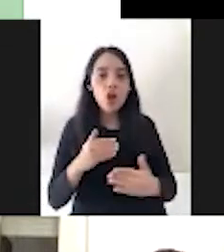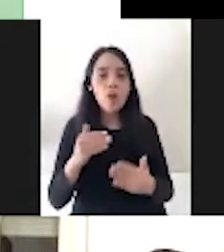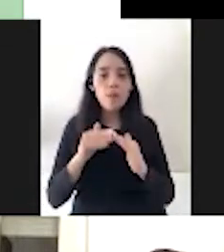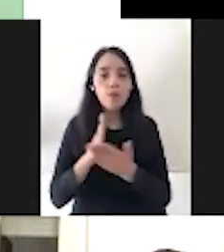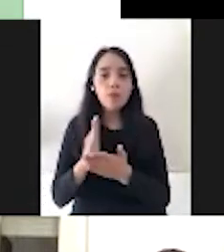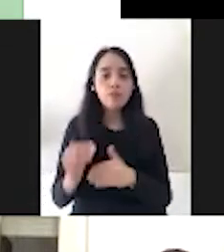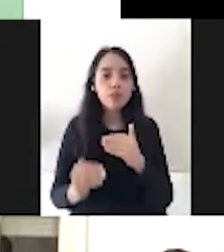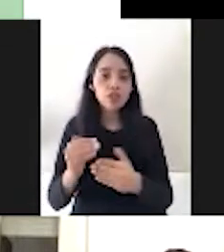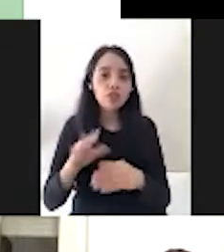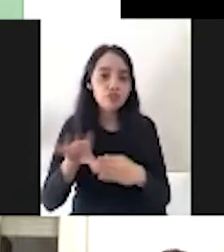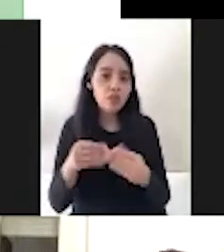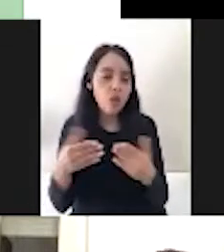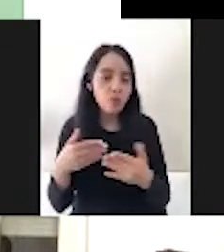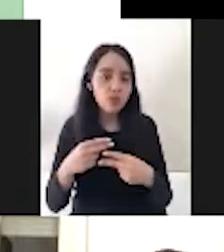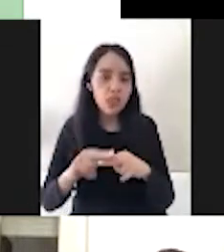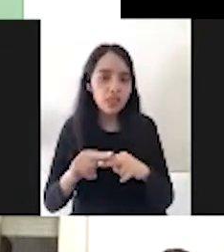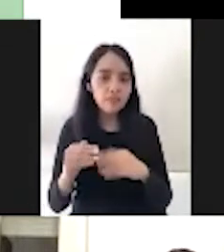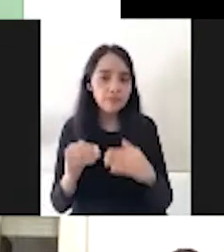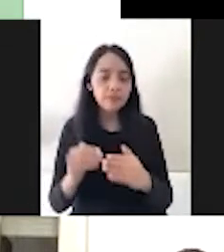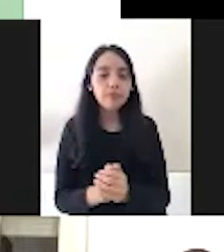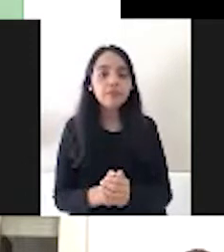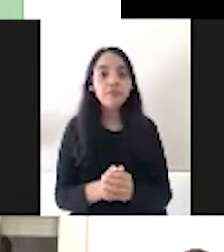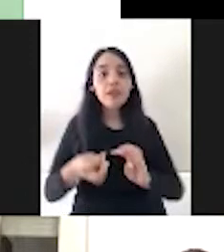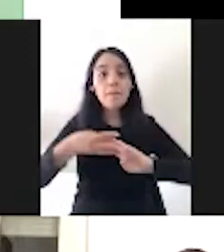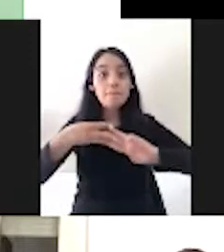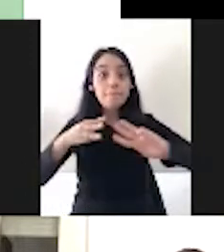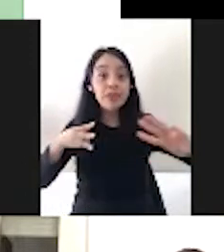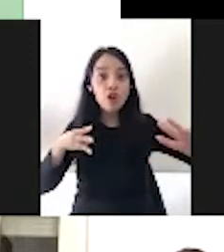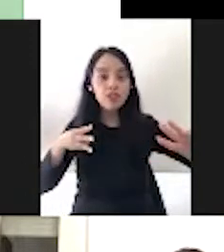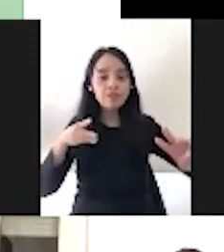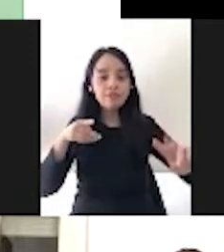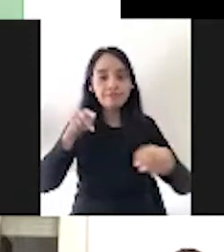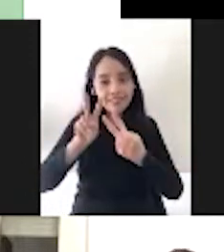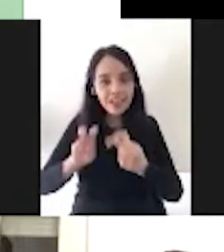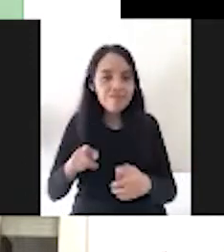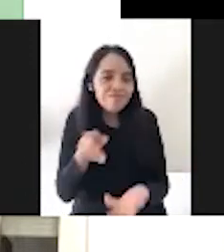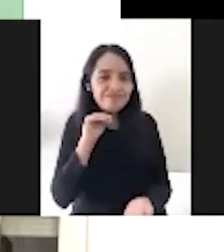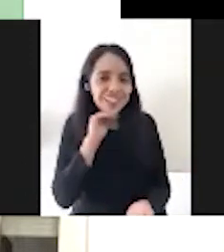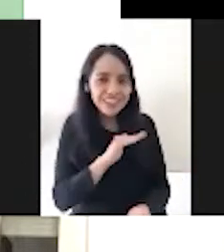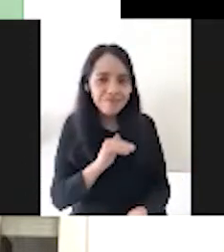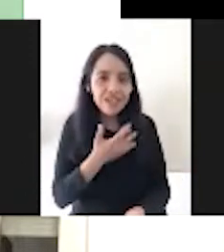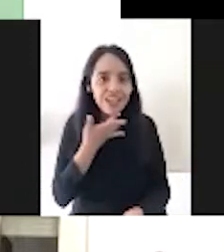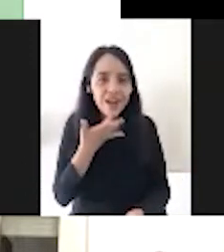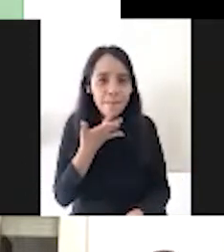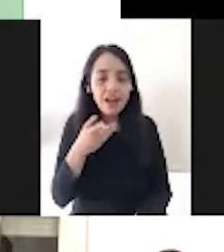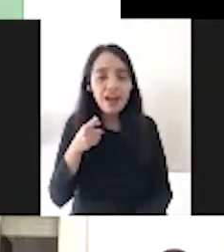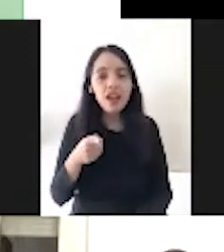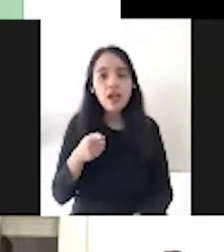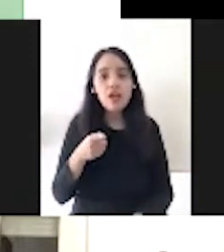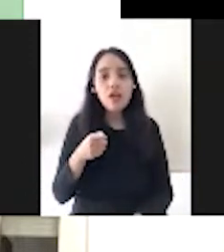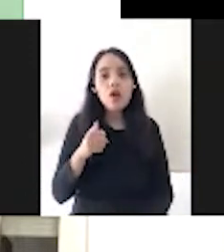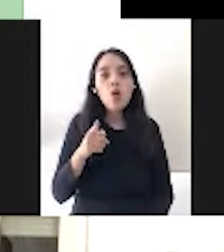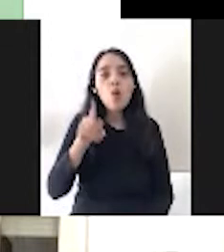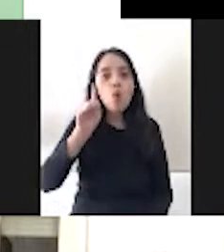la metodología que se utilizó para este estudio, pues es muy simple y muy rápida. Es un estudio de carácter cualitativo,